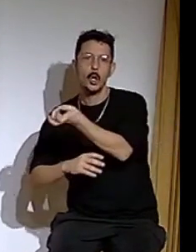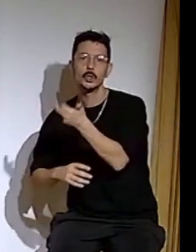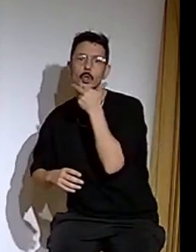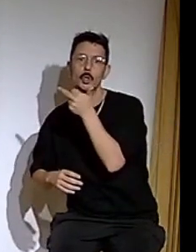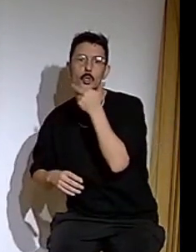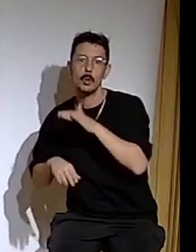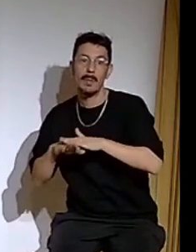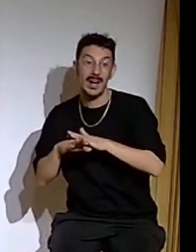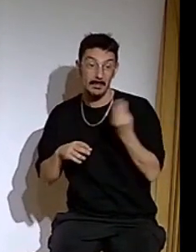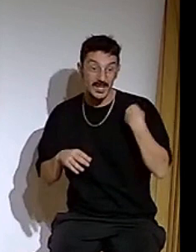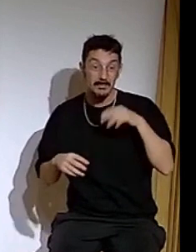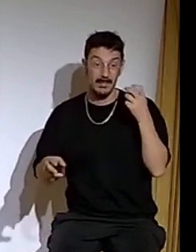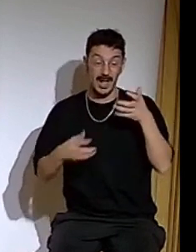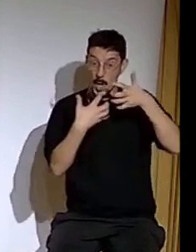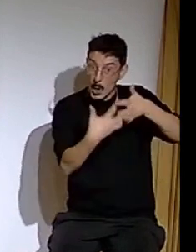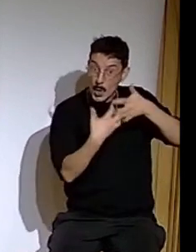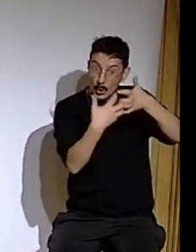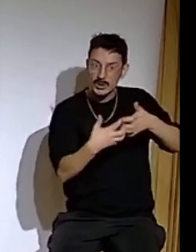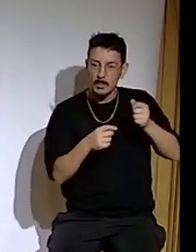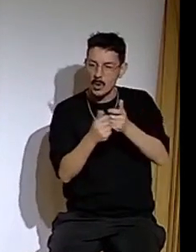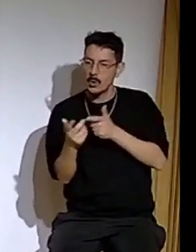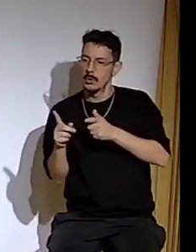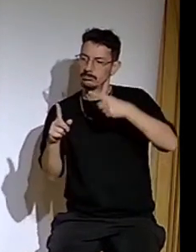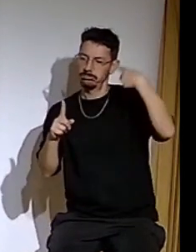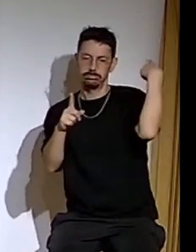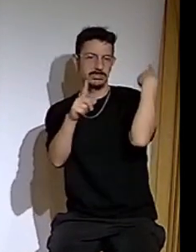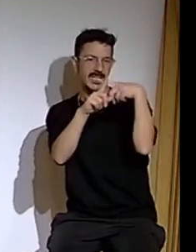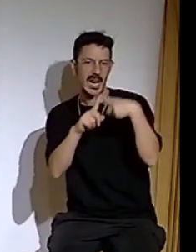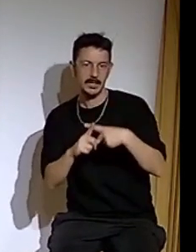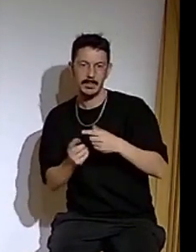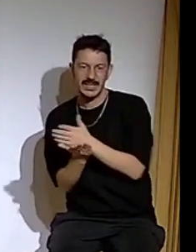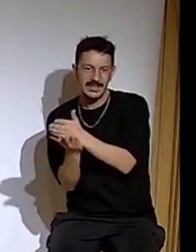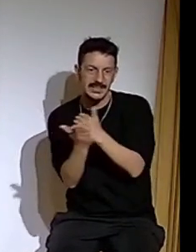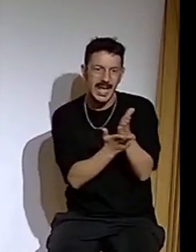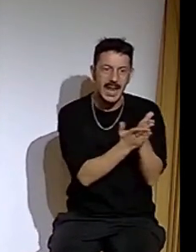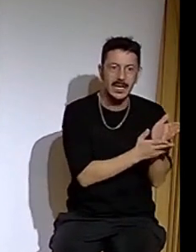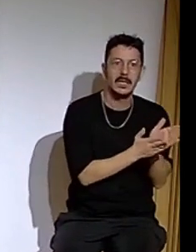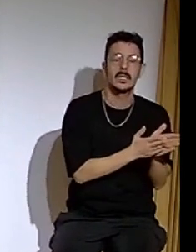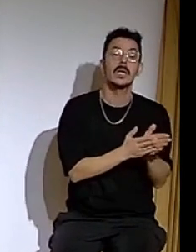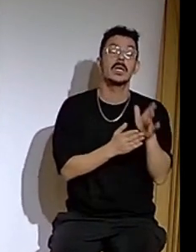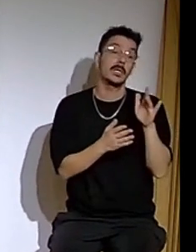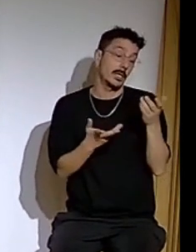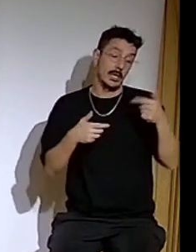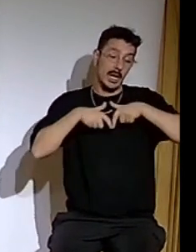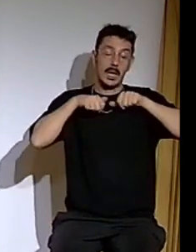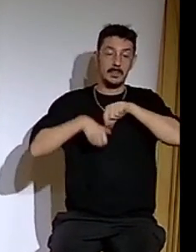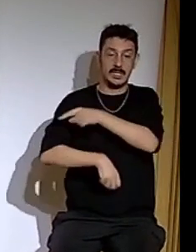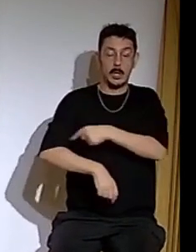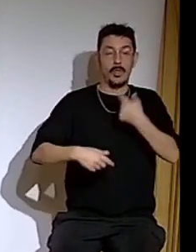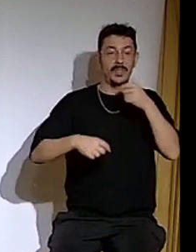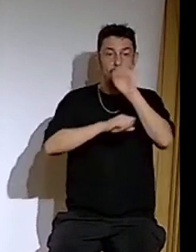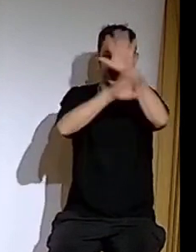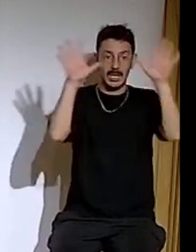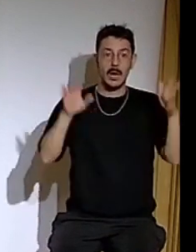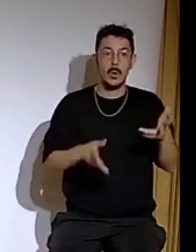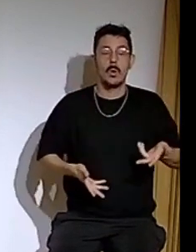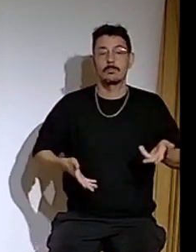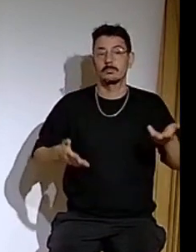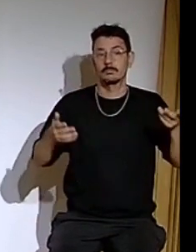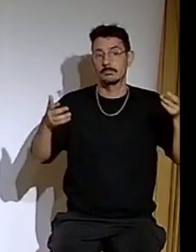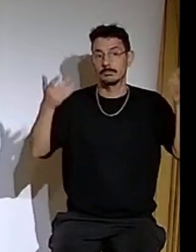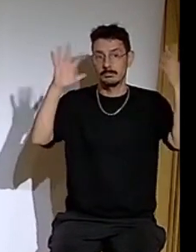poderío andaluz por tanto como dice la camiseta viva el libre y para terminar queremos poner los cánticos